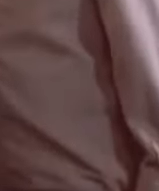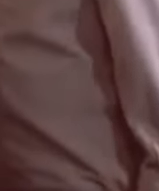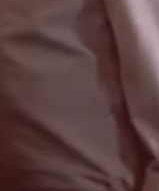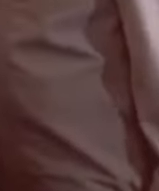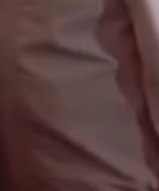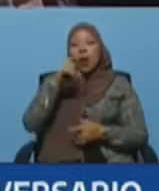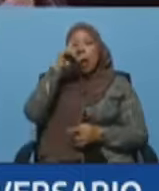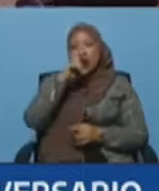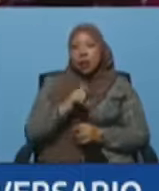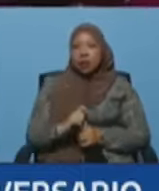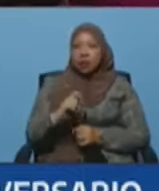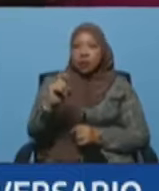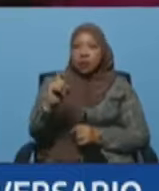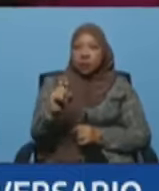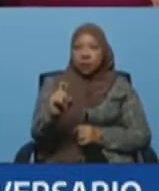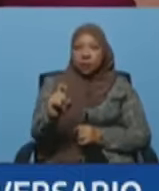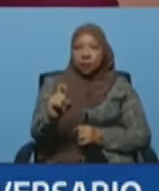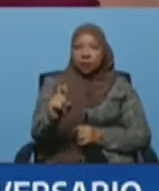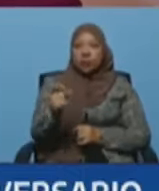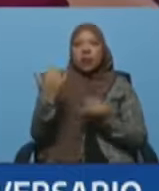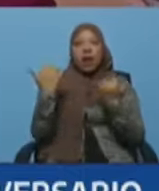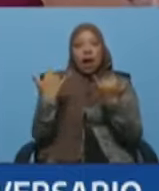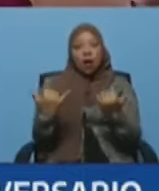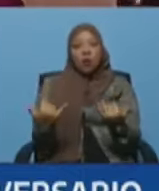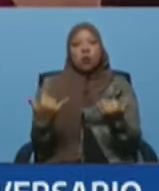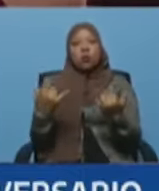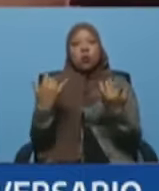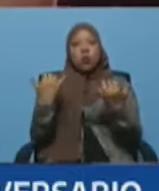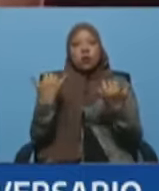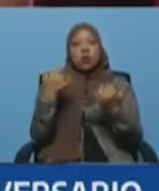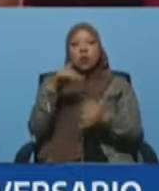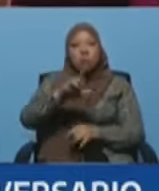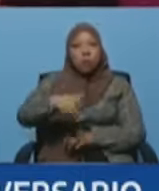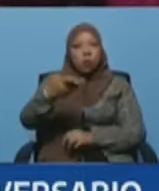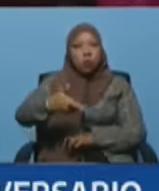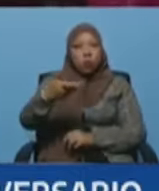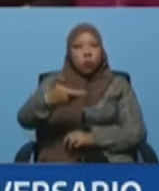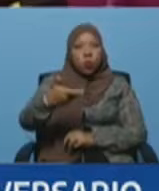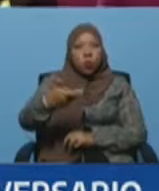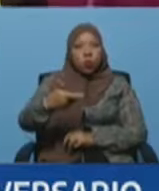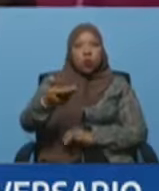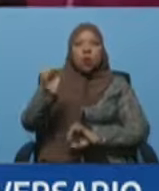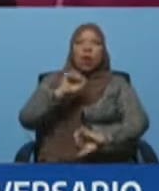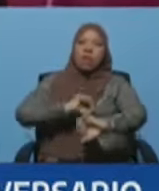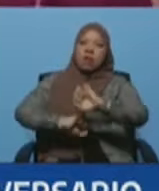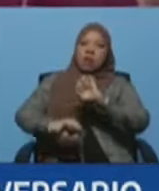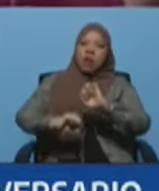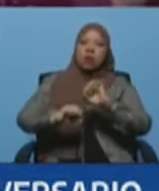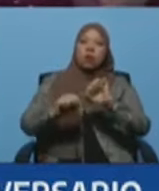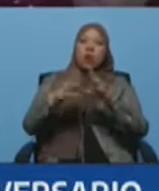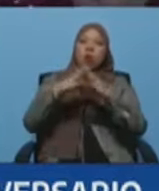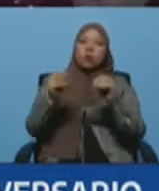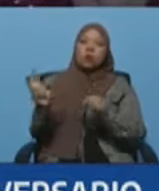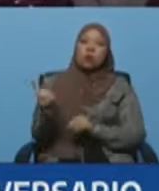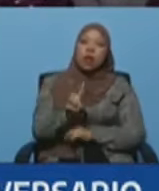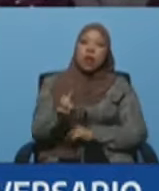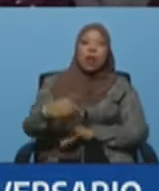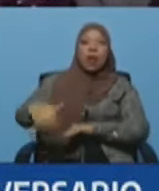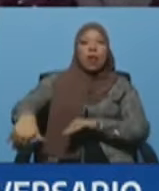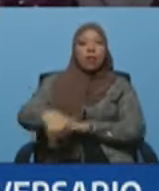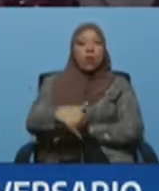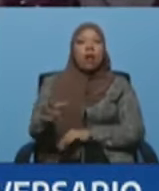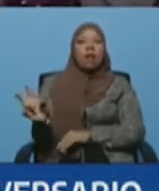la paz Precisamente en el momento en que estamos enfrentando en las calles